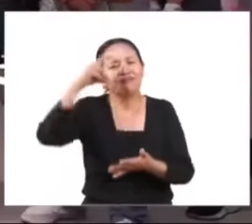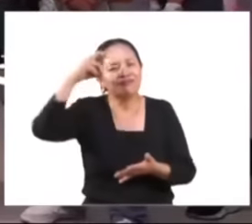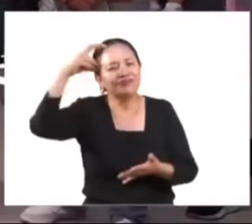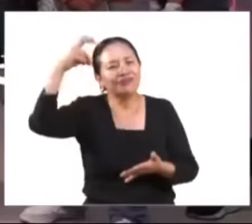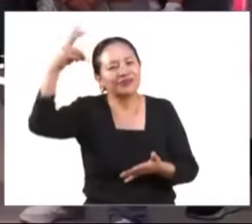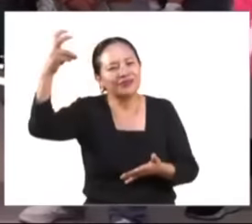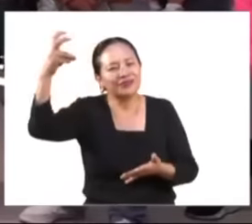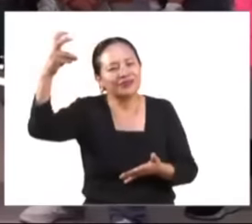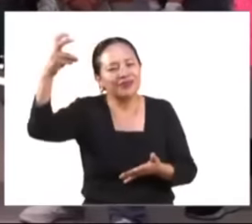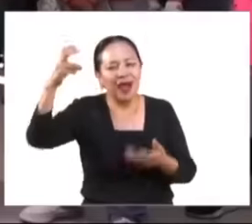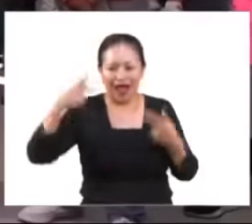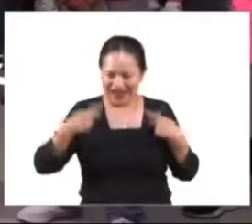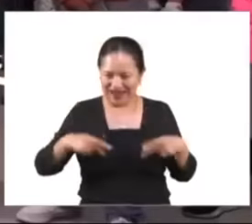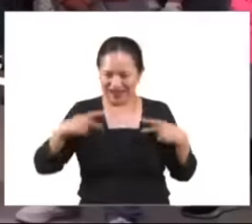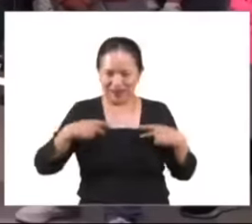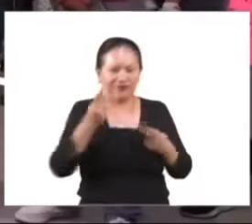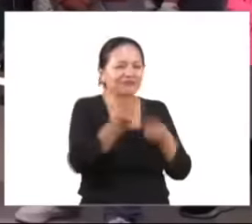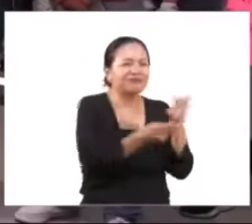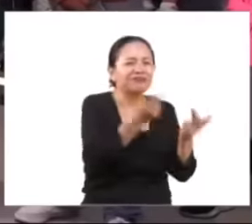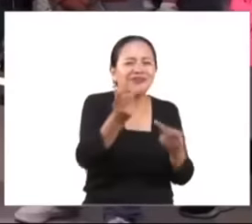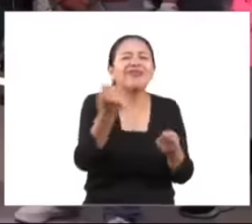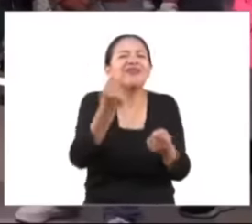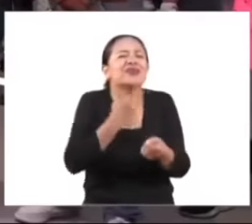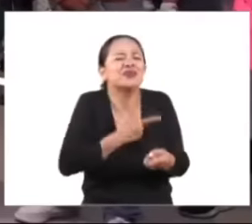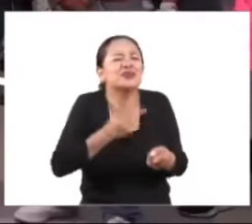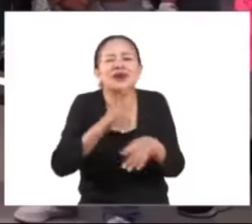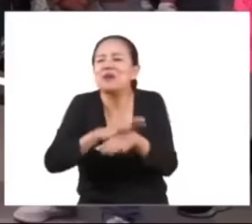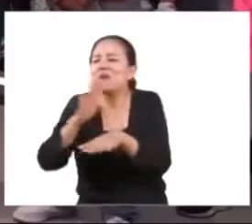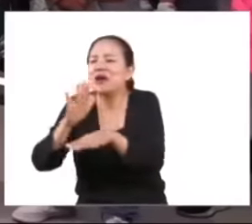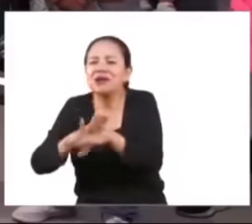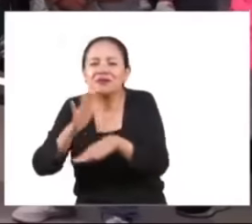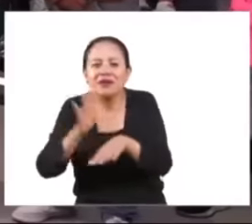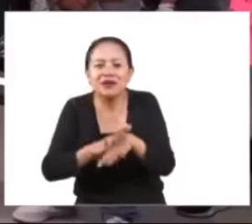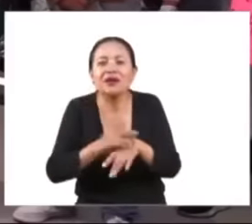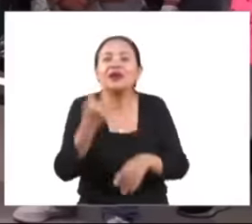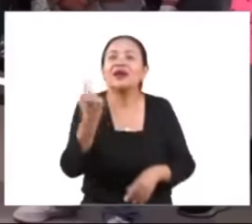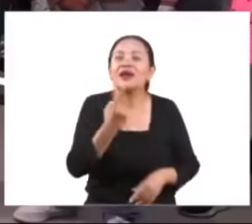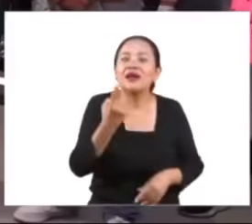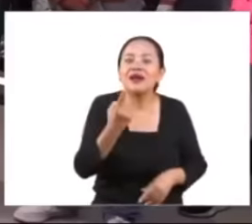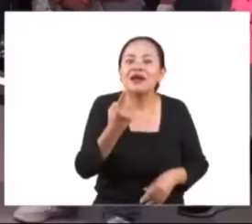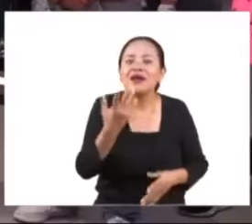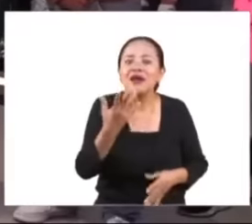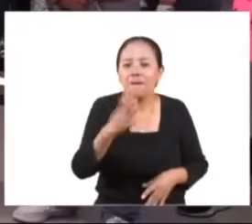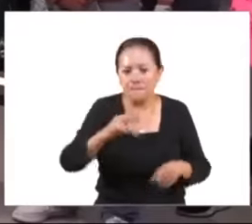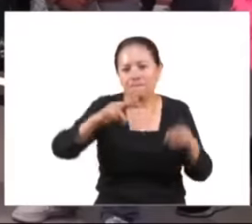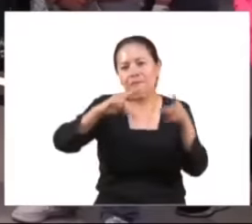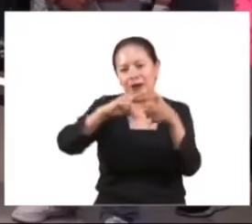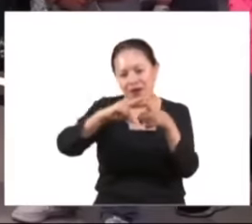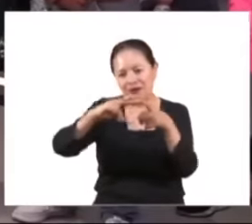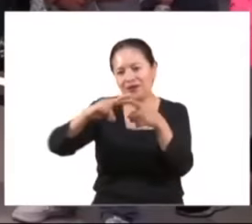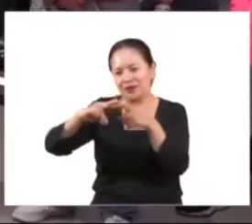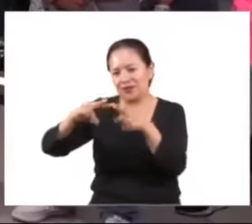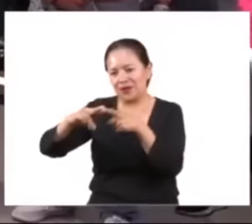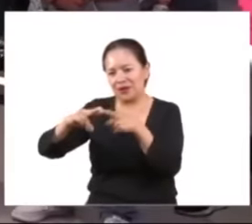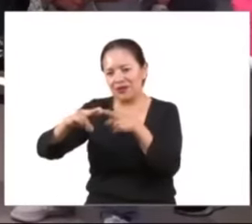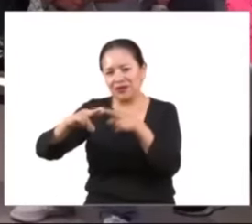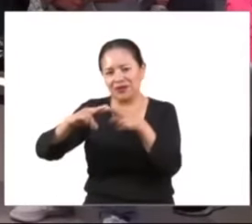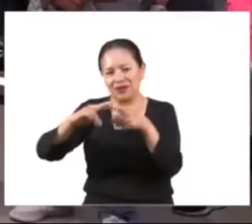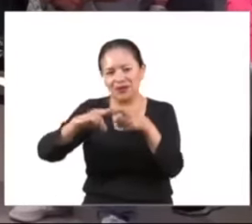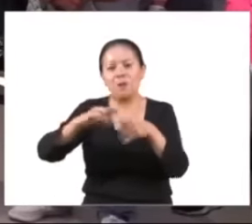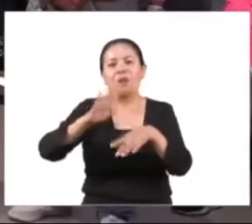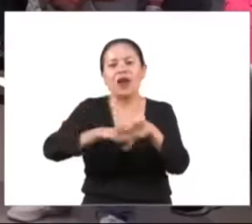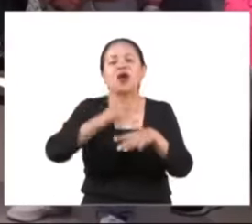ciudad qué les gustaría que hubiera en la Ciudad de México y lo que ganó fueron parques donde los niños y niñas